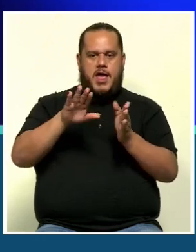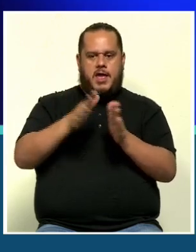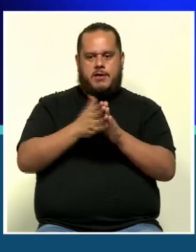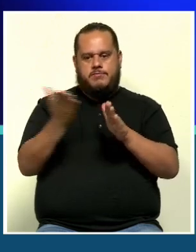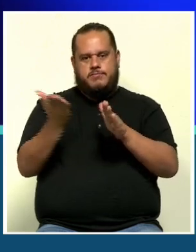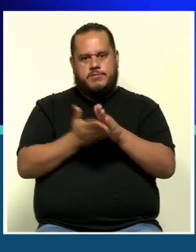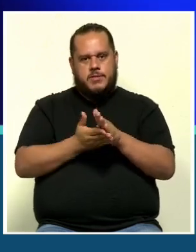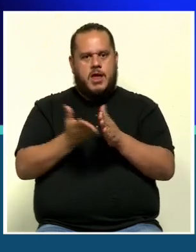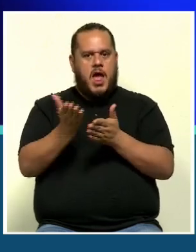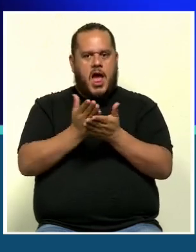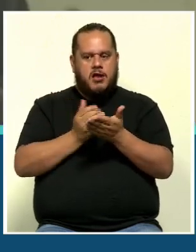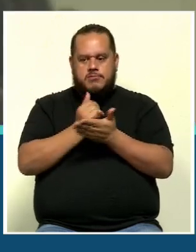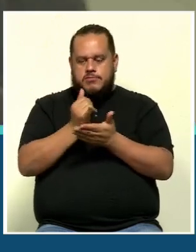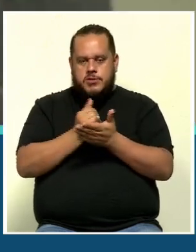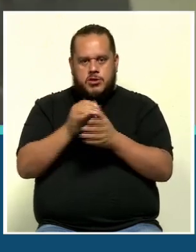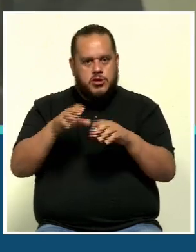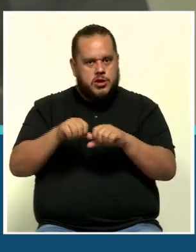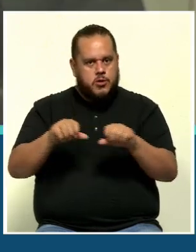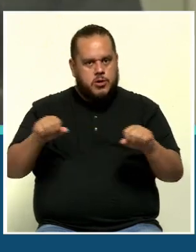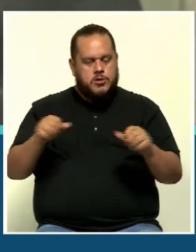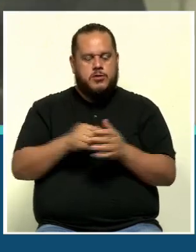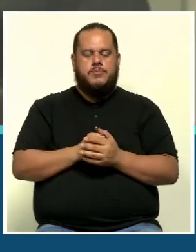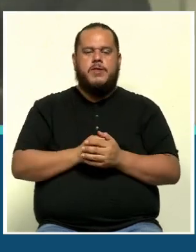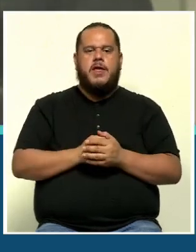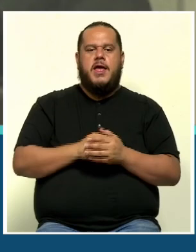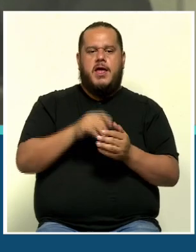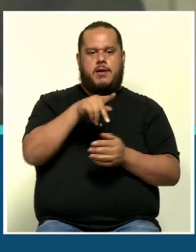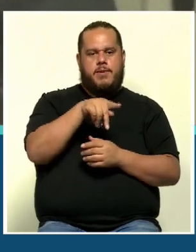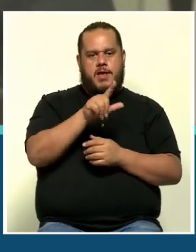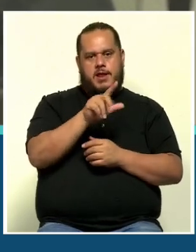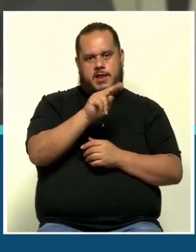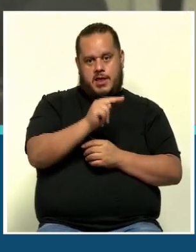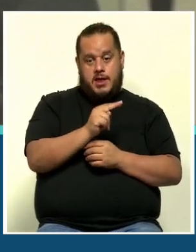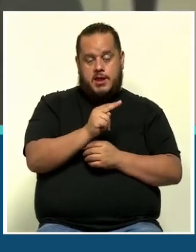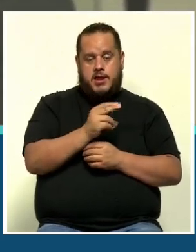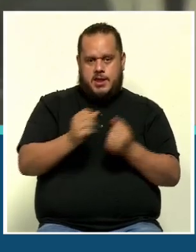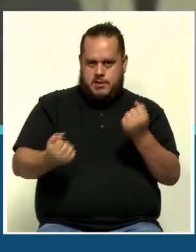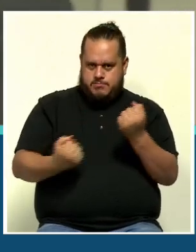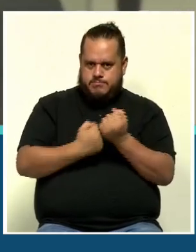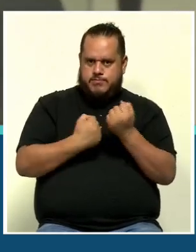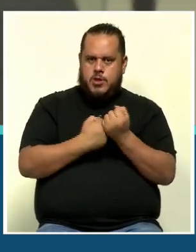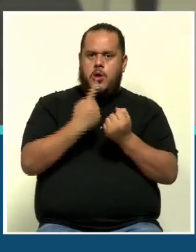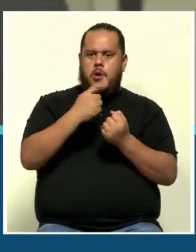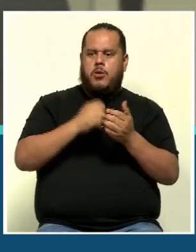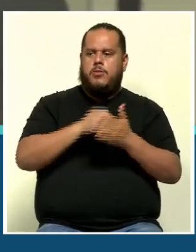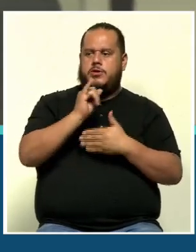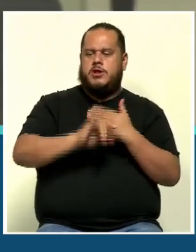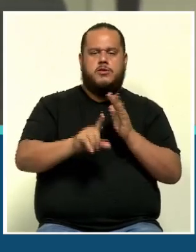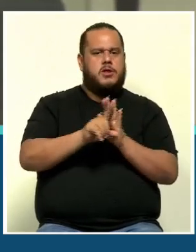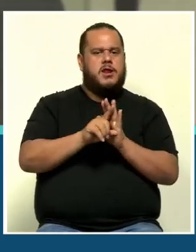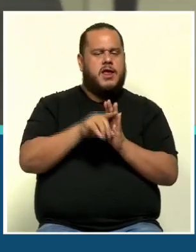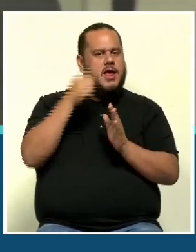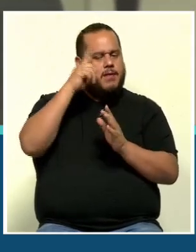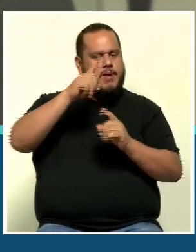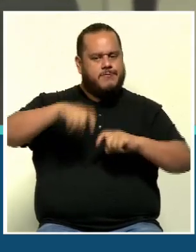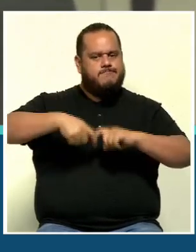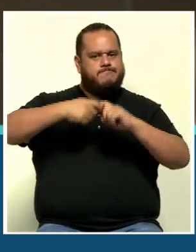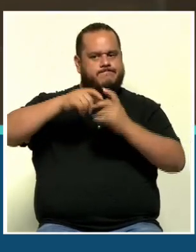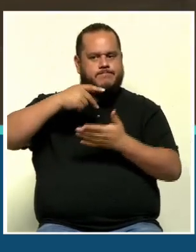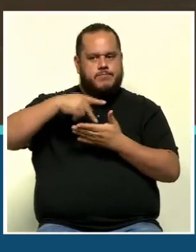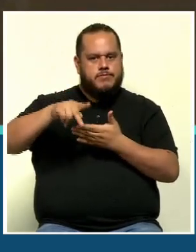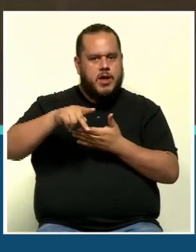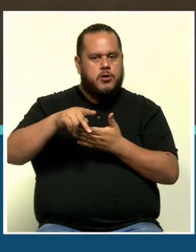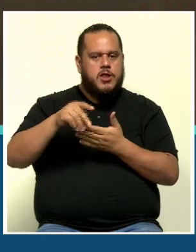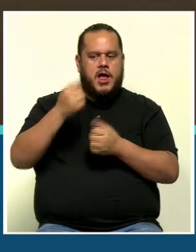corrupción. Desde la bancada del Partido Liberación Nacional se impulsa un proyecto de ley que permita suspender los salarios de